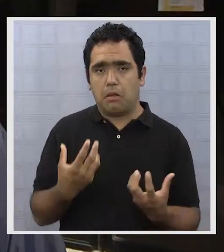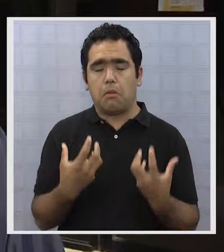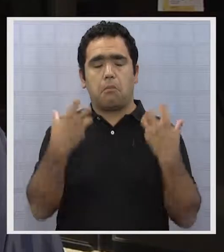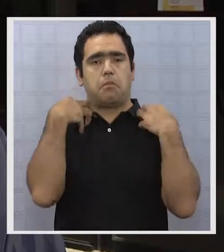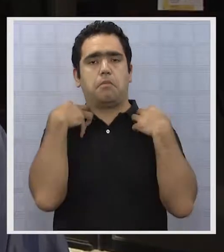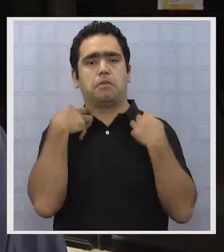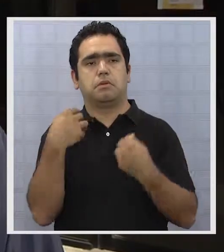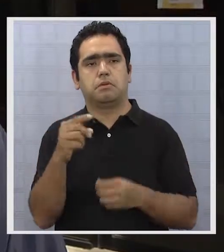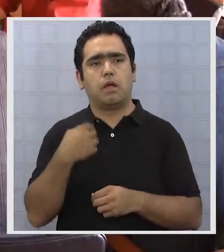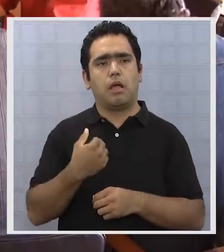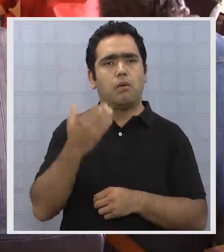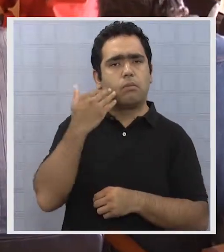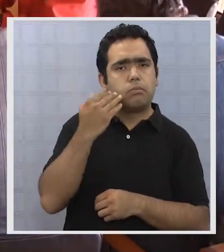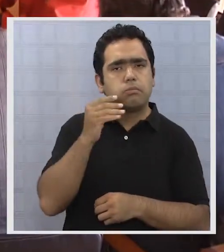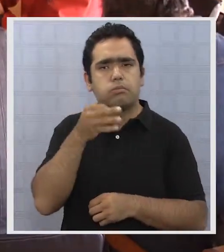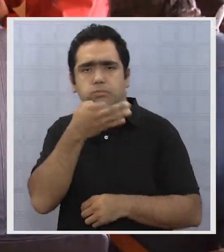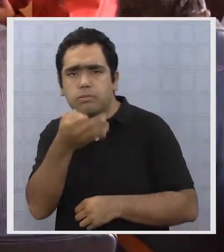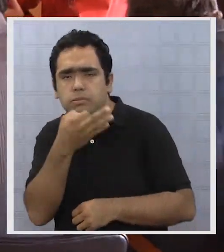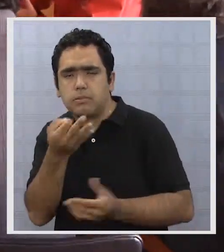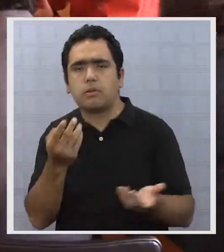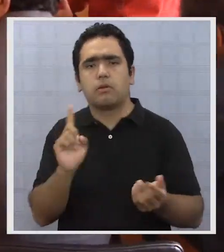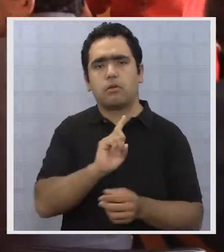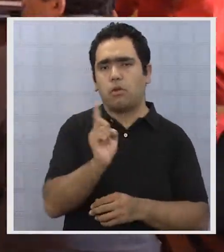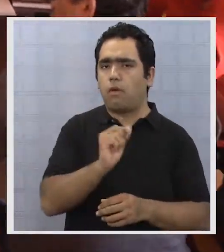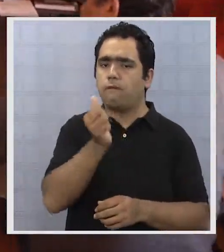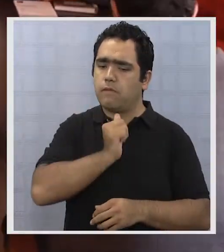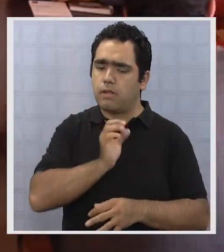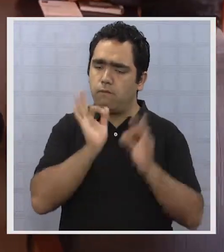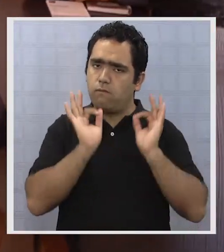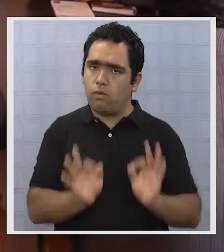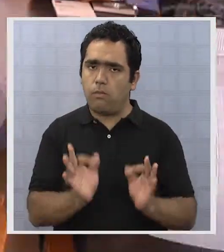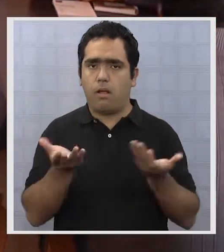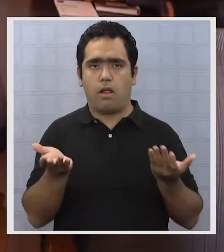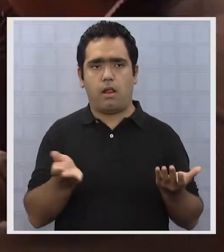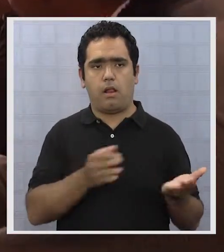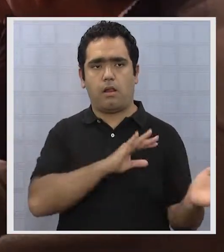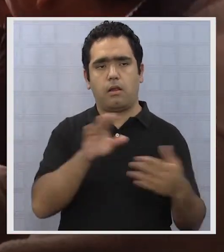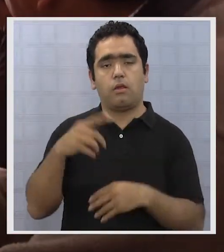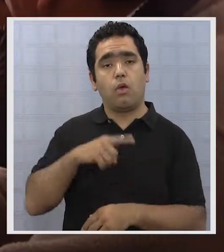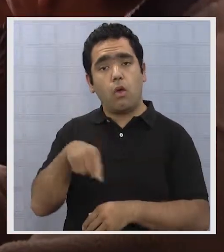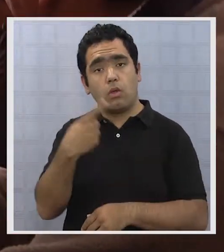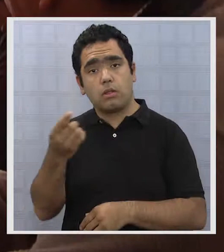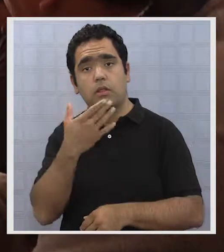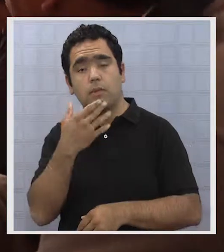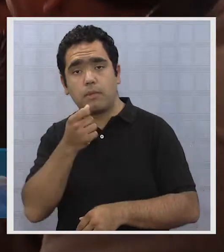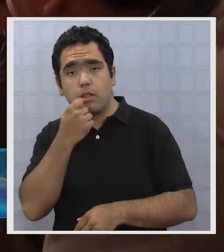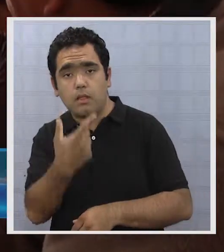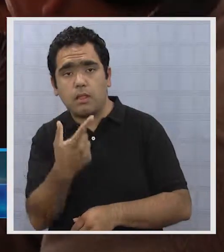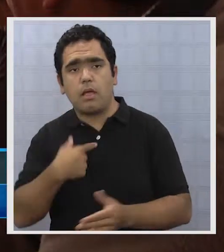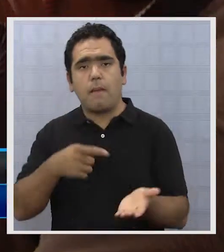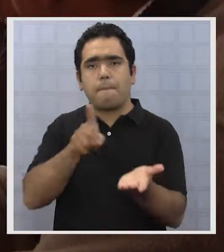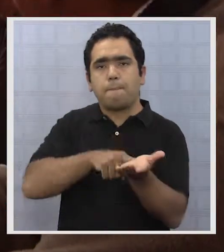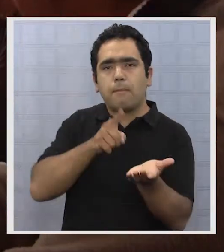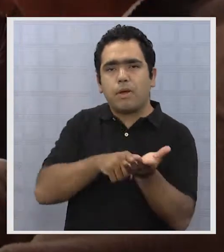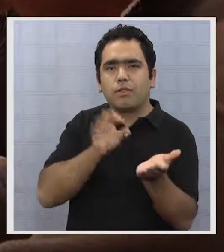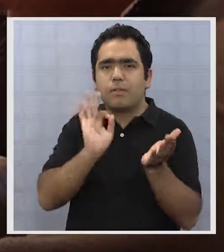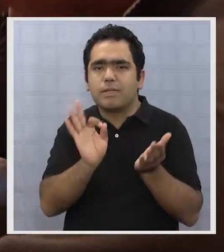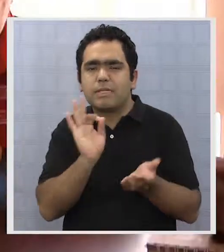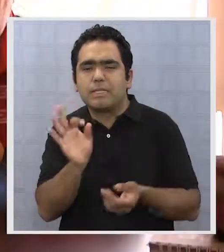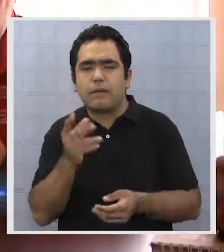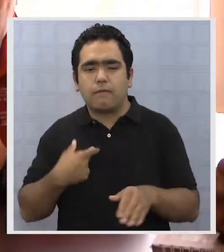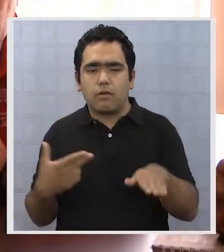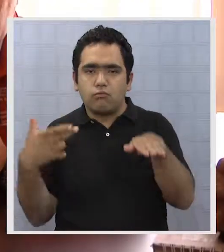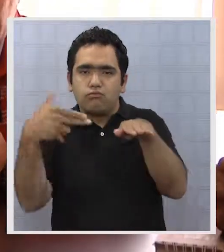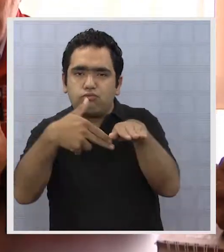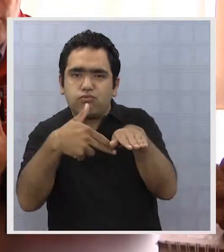de o rumores o situaciones que no estén debidamente formalizadas. Otra demanda de los taxistas es el fin del impuesto